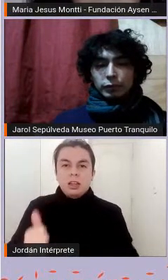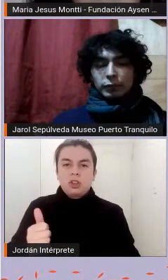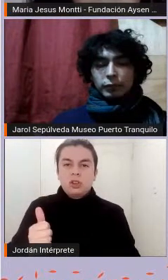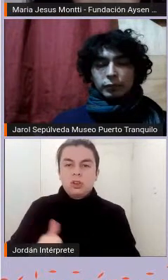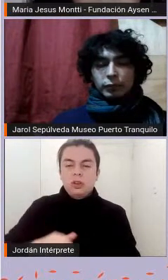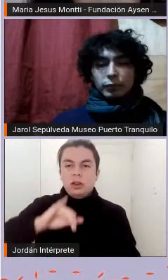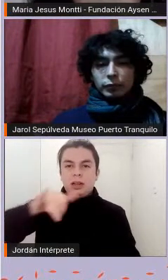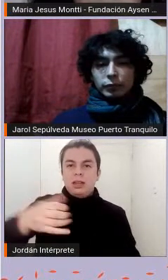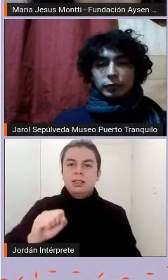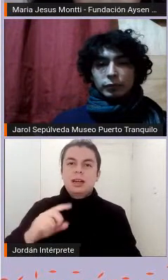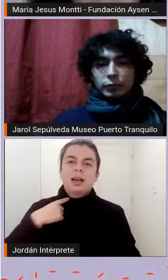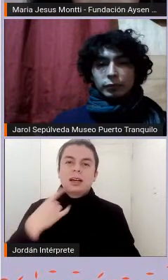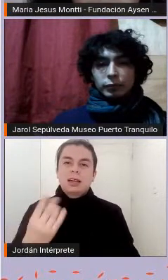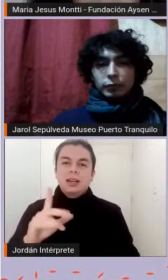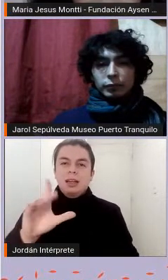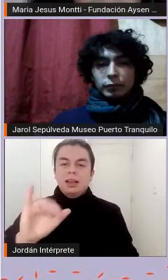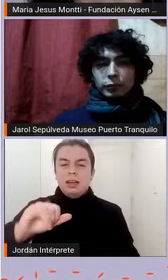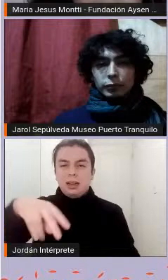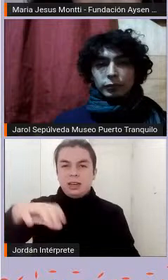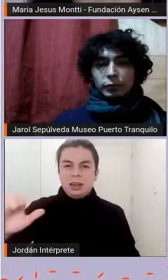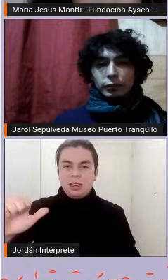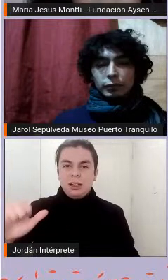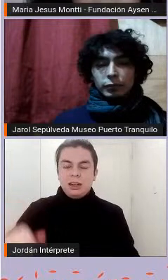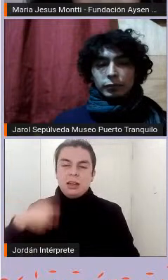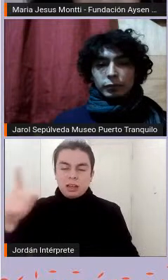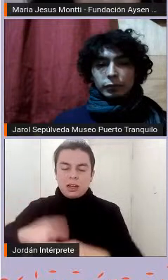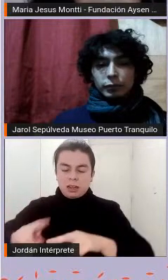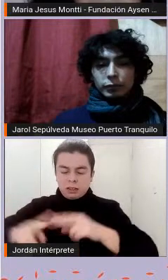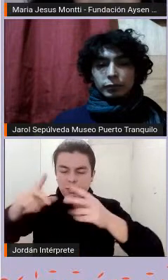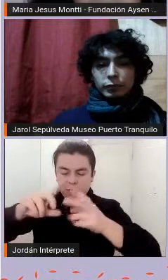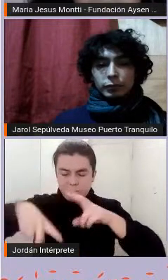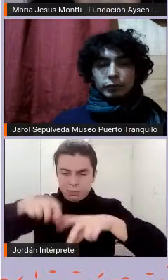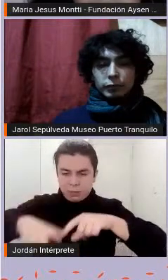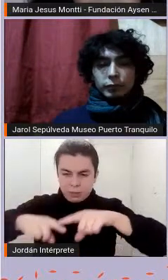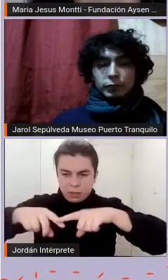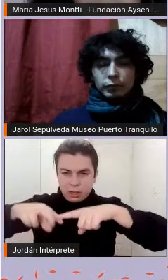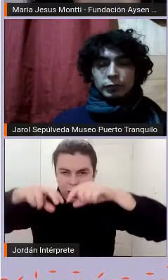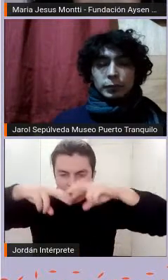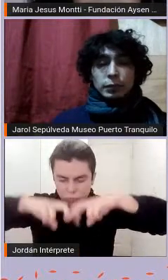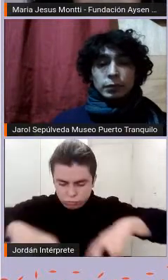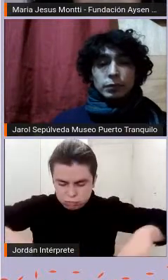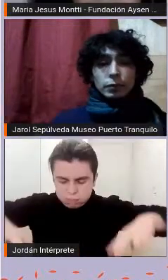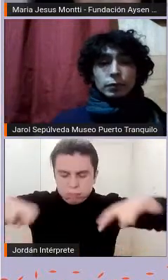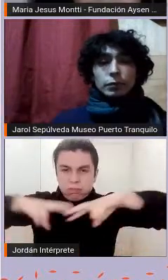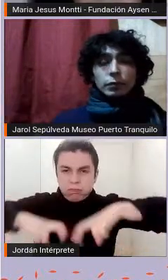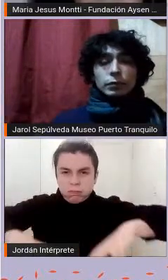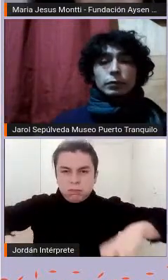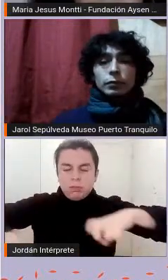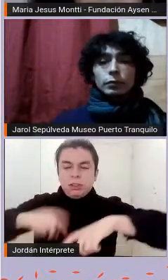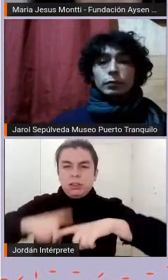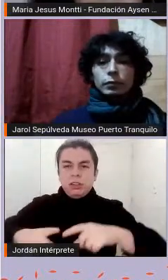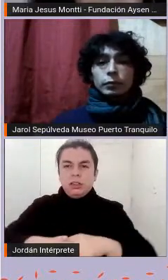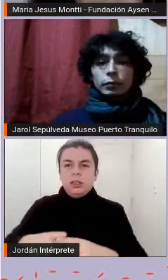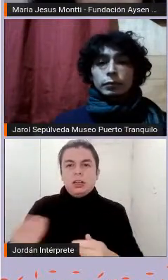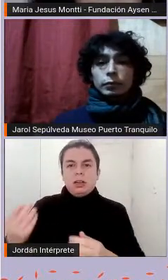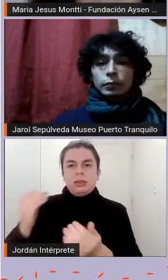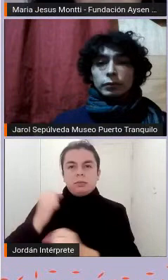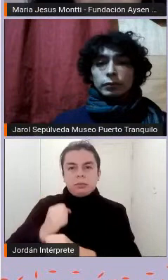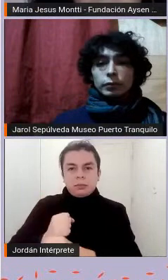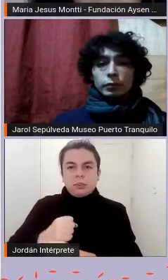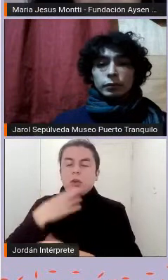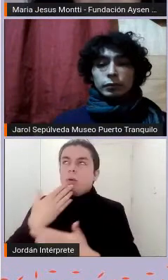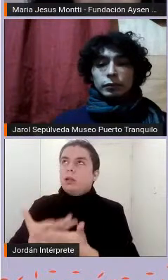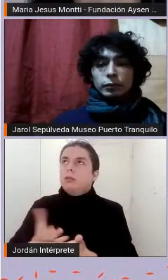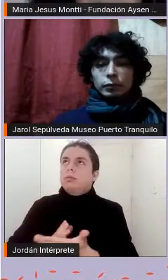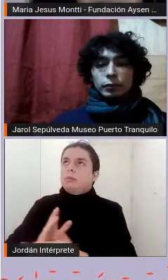pertenecemos a la fundación desde el año 2015. Y actualmente estamos 100% trabajando en ella con diversos